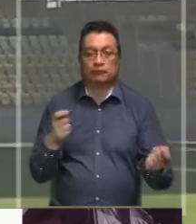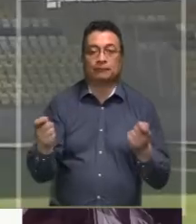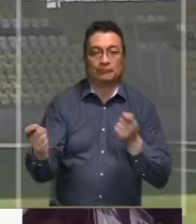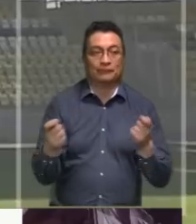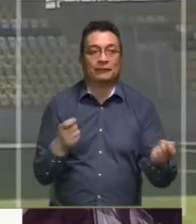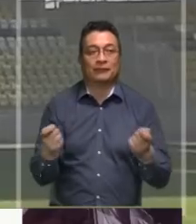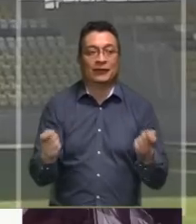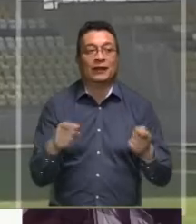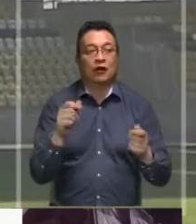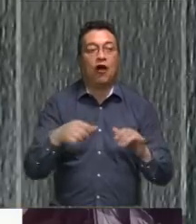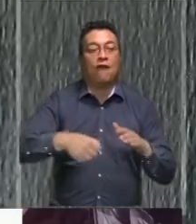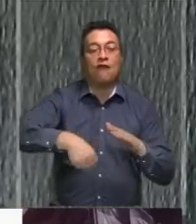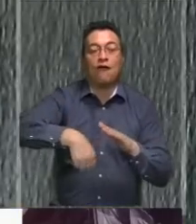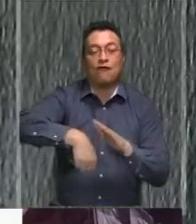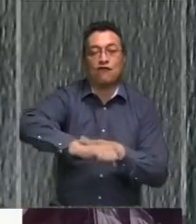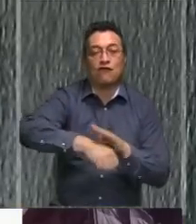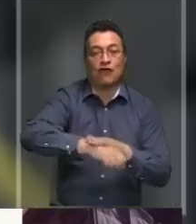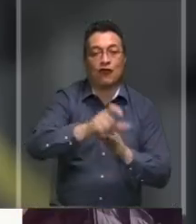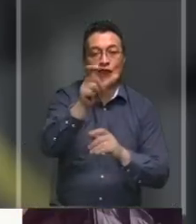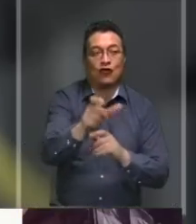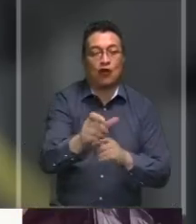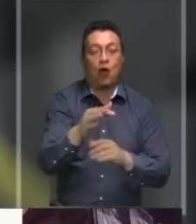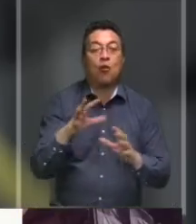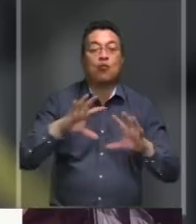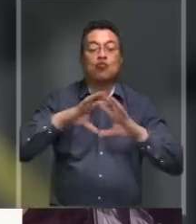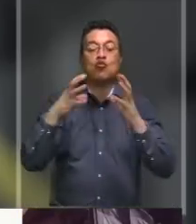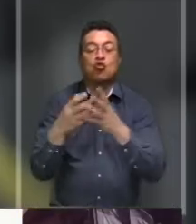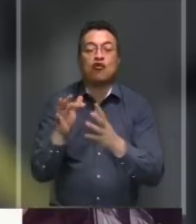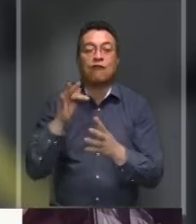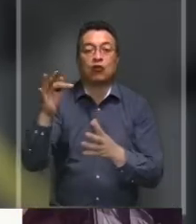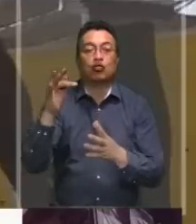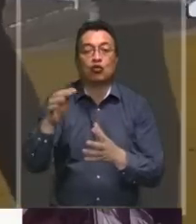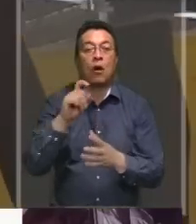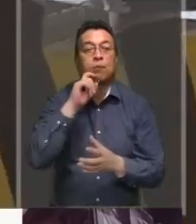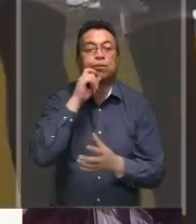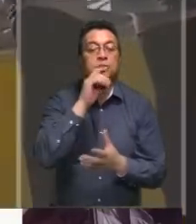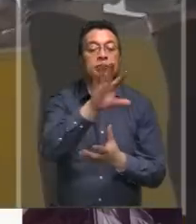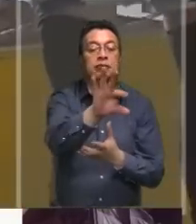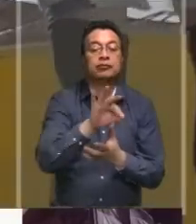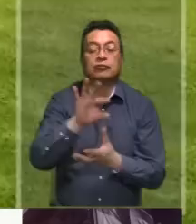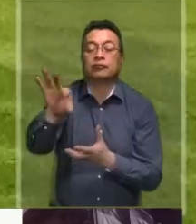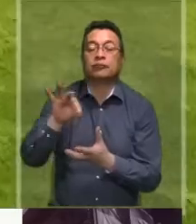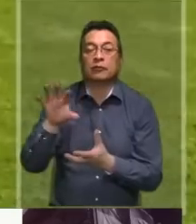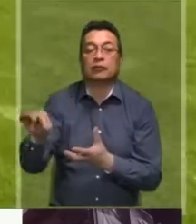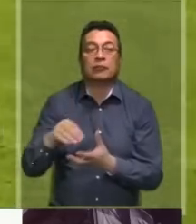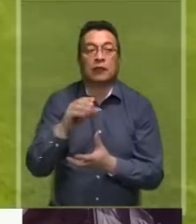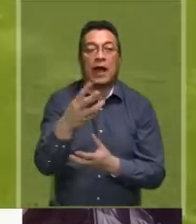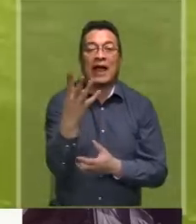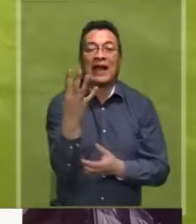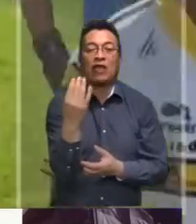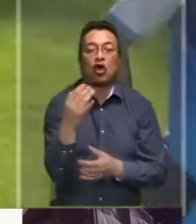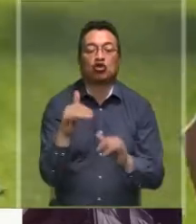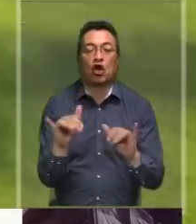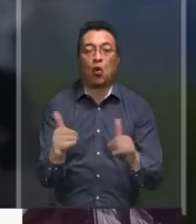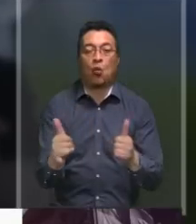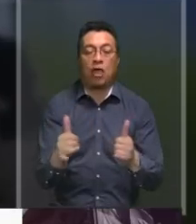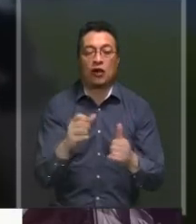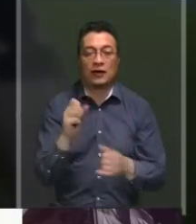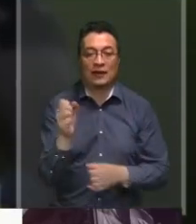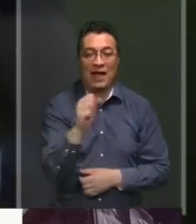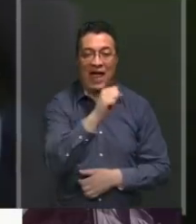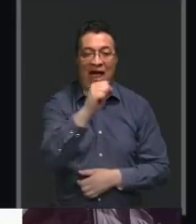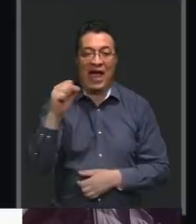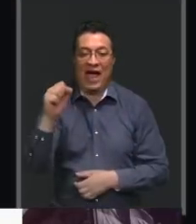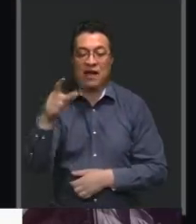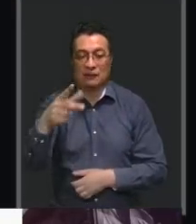la agencia de futbolistas Mundo Futuro, que cuenta entre sus representados a 14 jugadores del primer equipo del